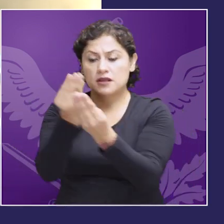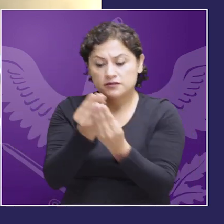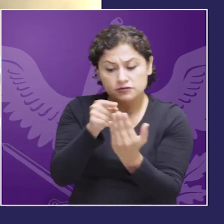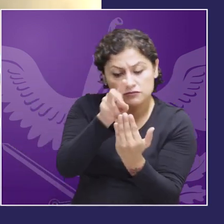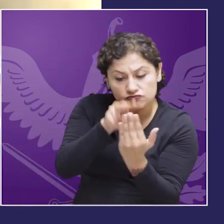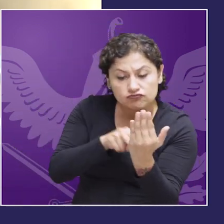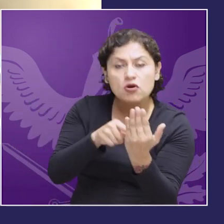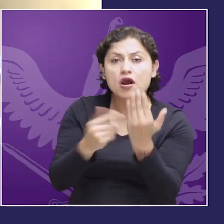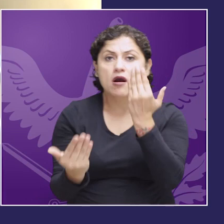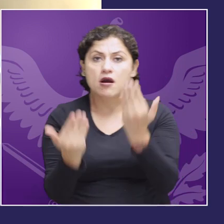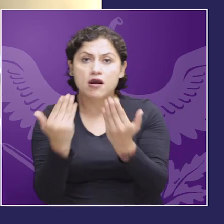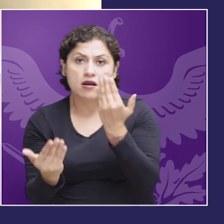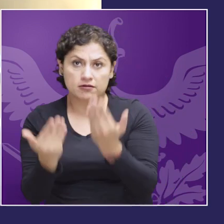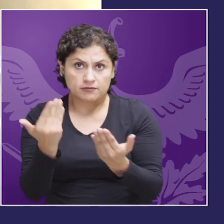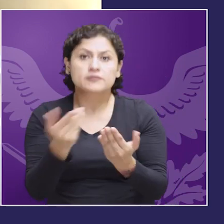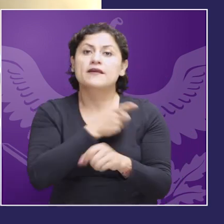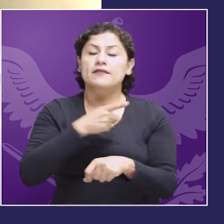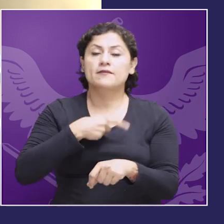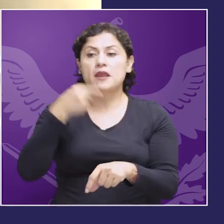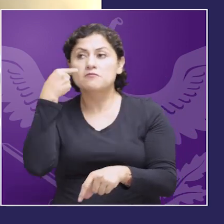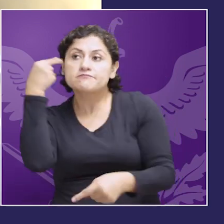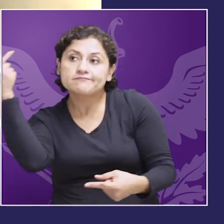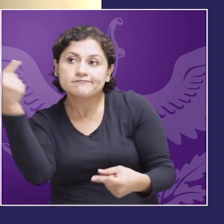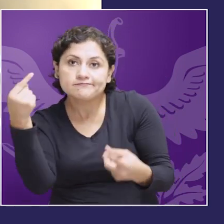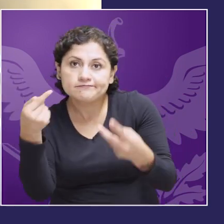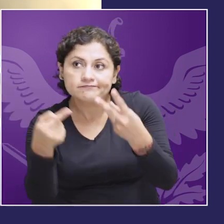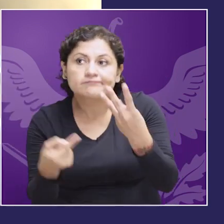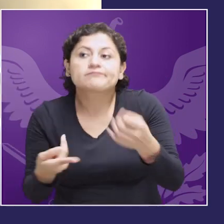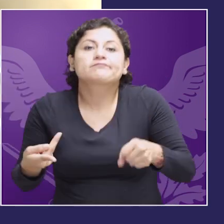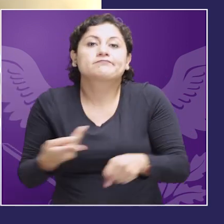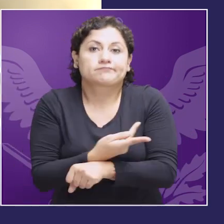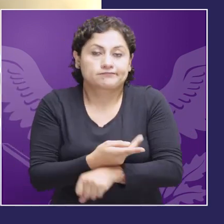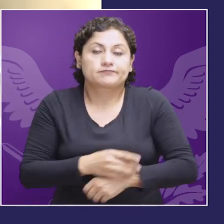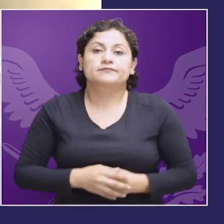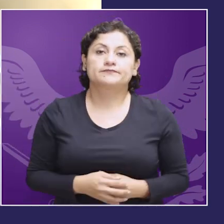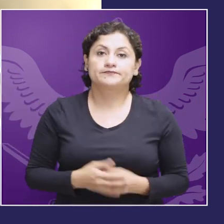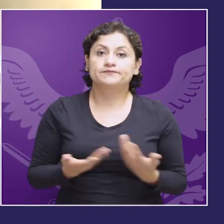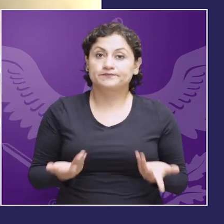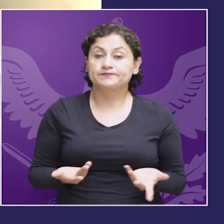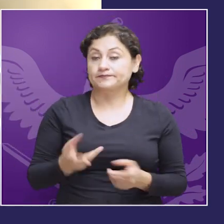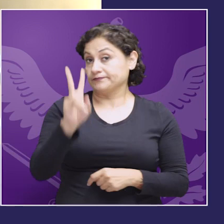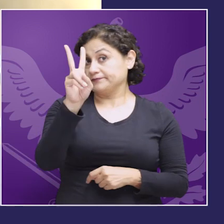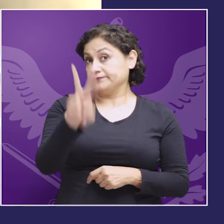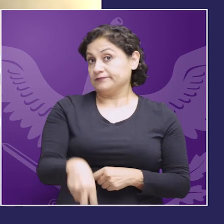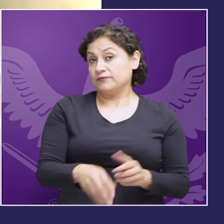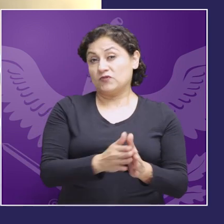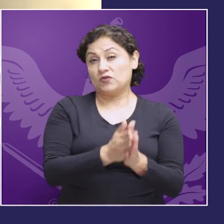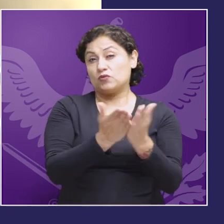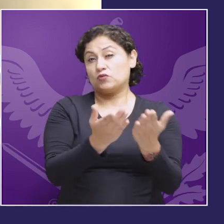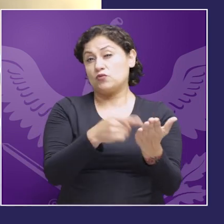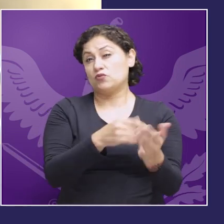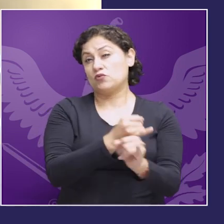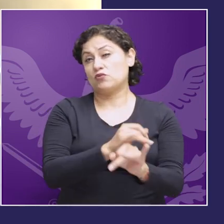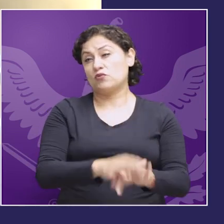los estados para que rindan el informe y poder señalar un poco qué está